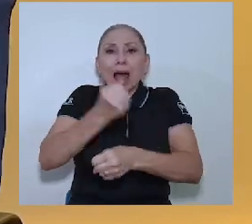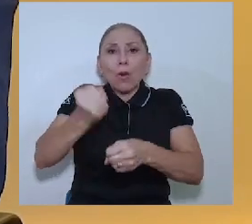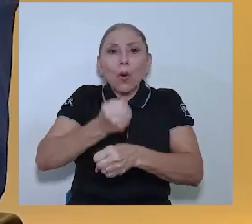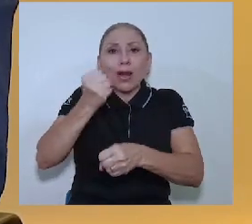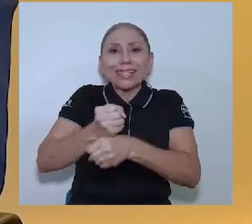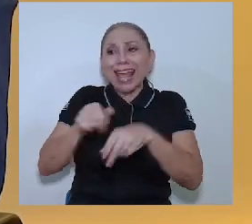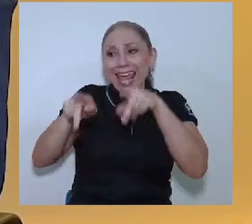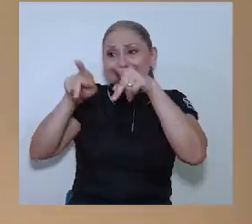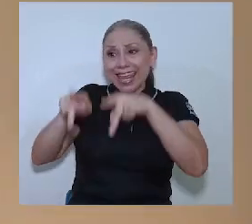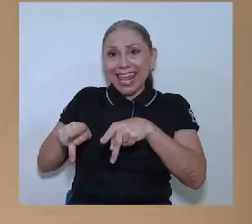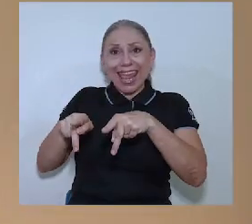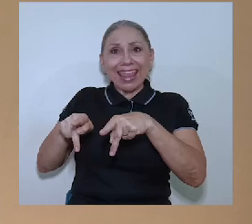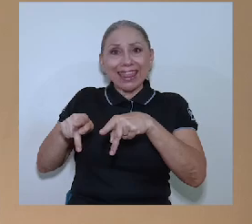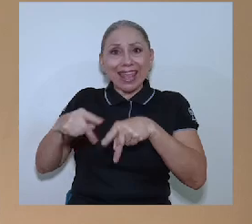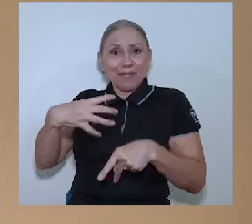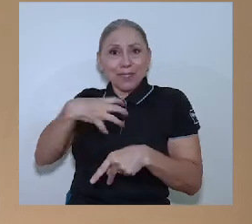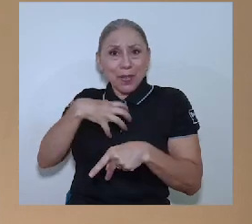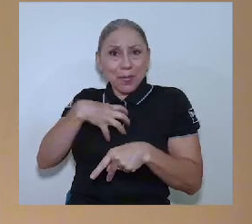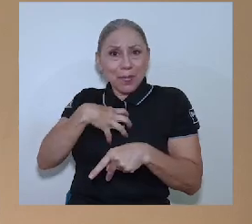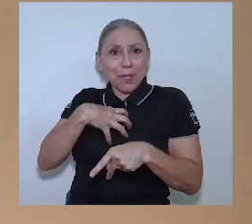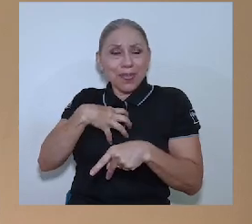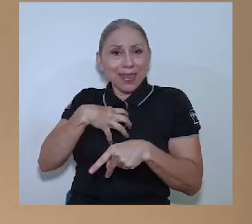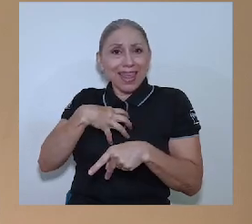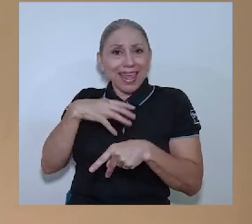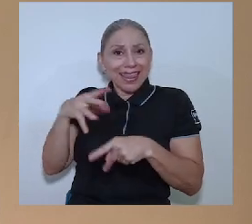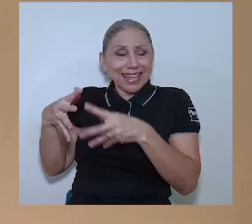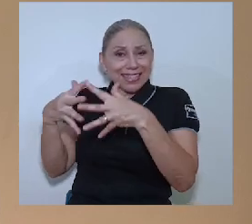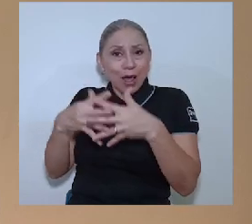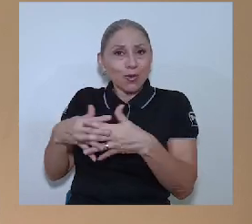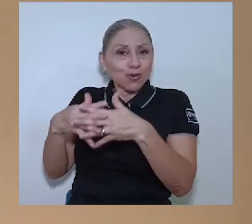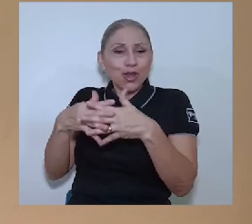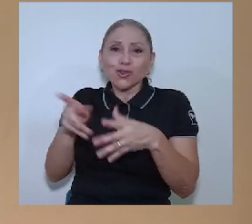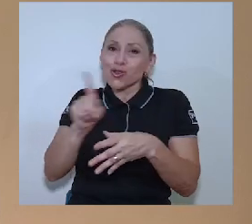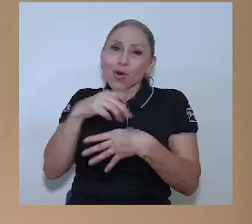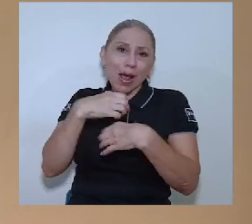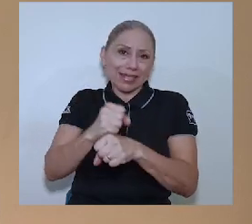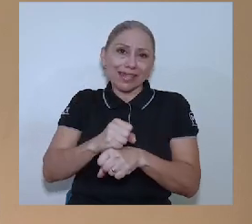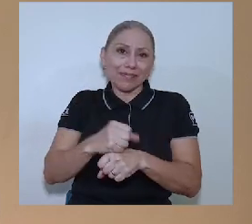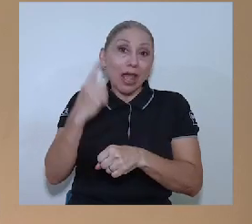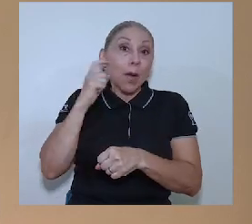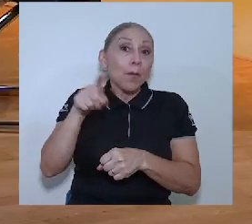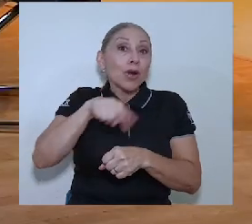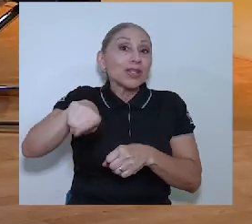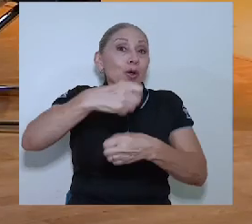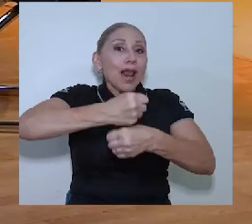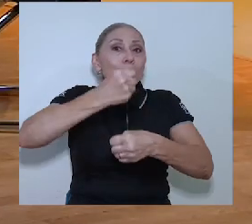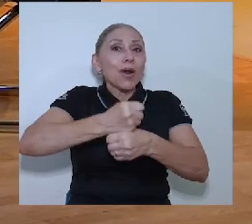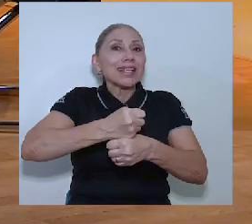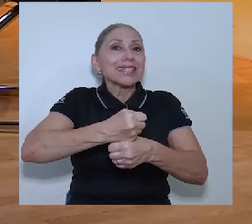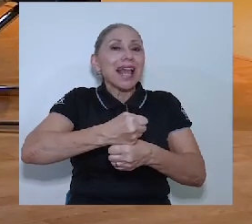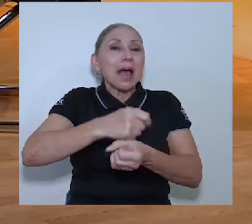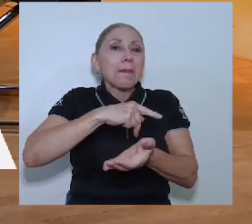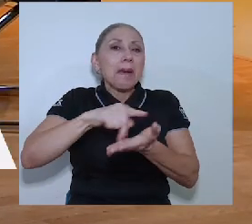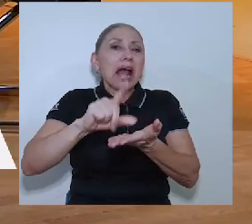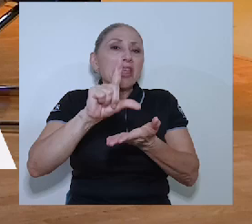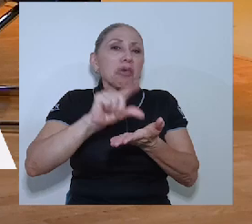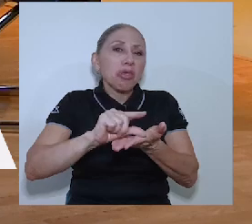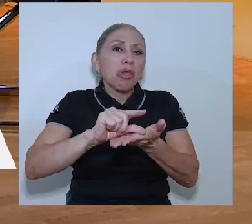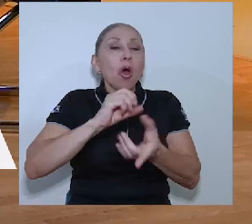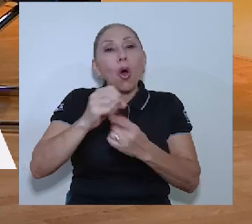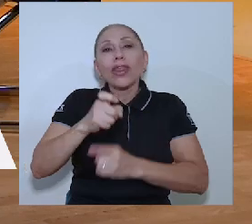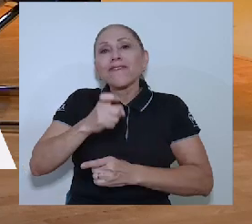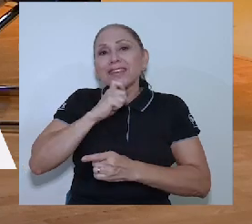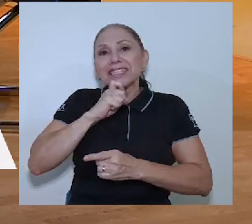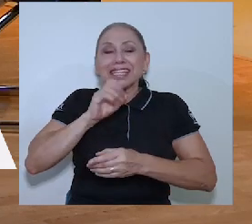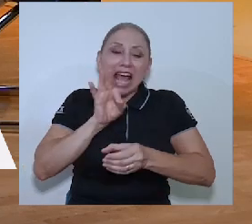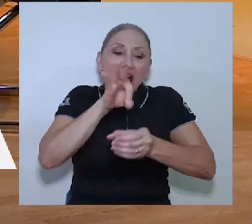digamos, nativa, no realiza, porque son mal pagadas y son muy difíciles, en agricultura, en construcción, en